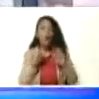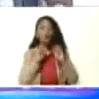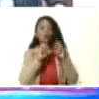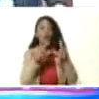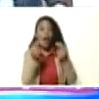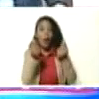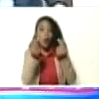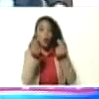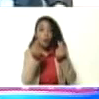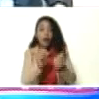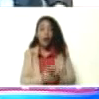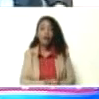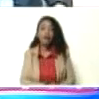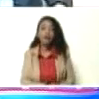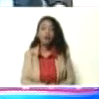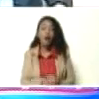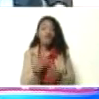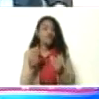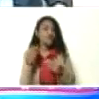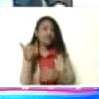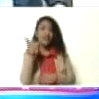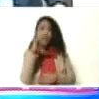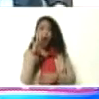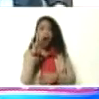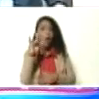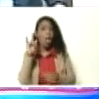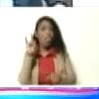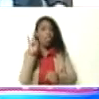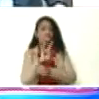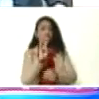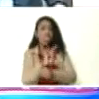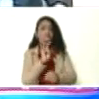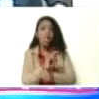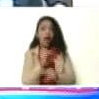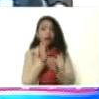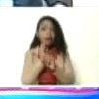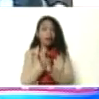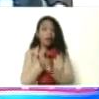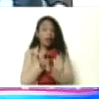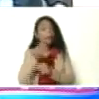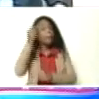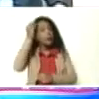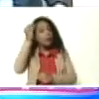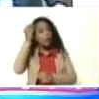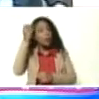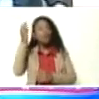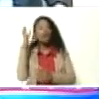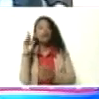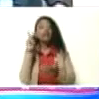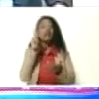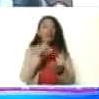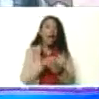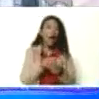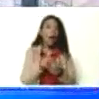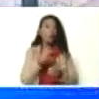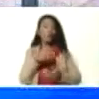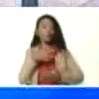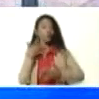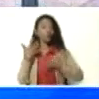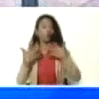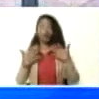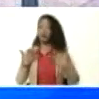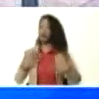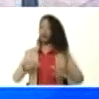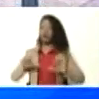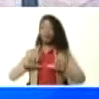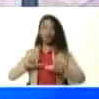económica. Muchos se fueron engañados por las redes sociales, creyendo que llegaban y al llegar,